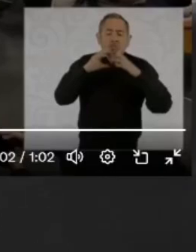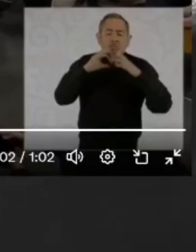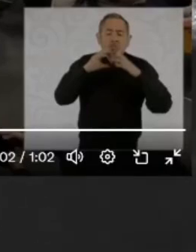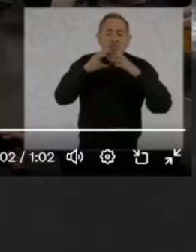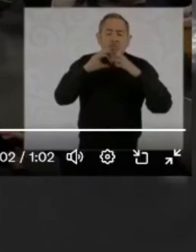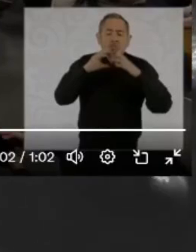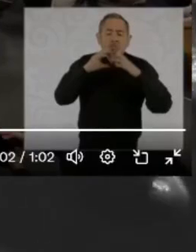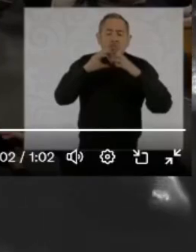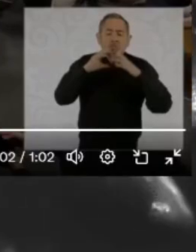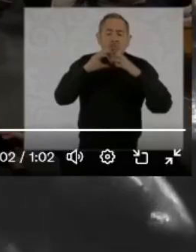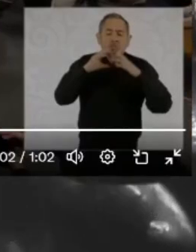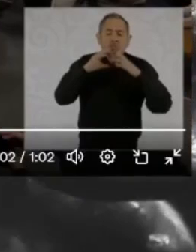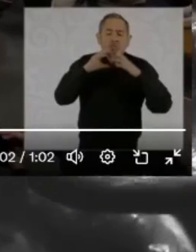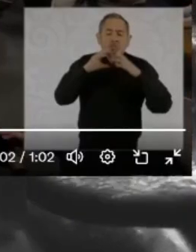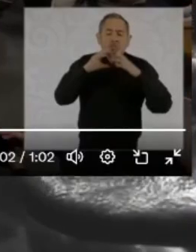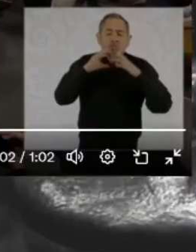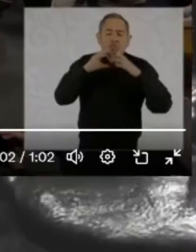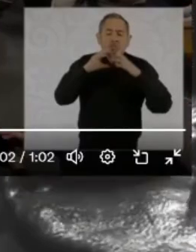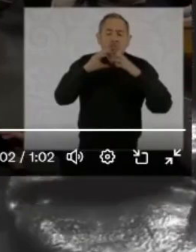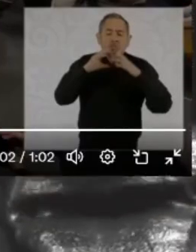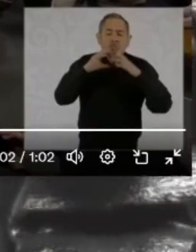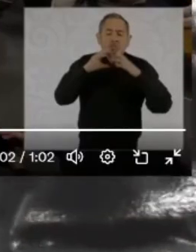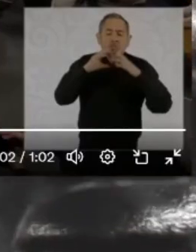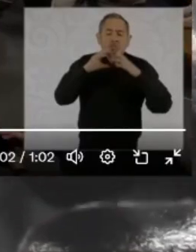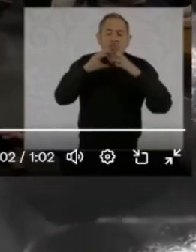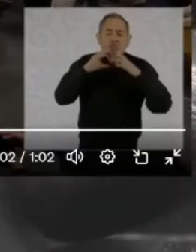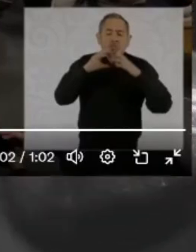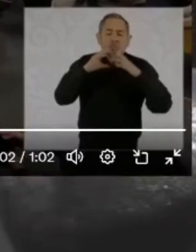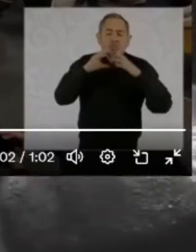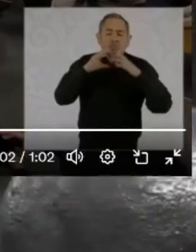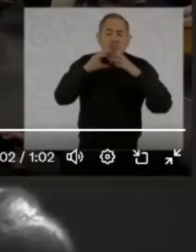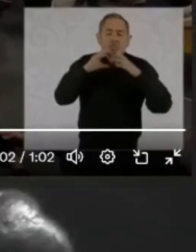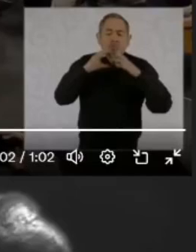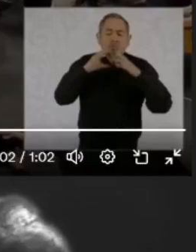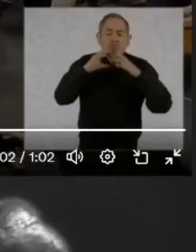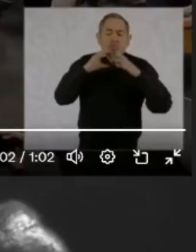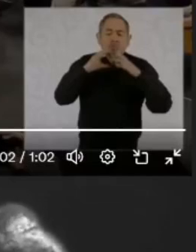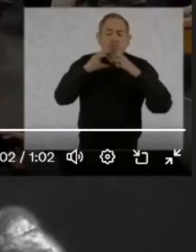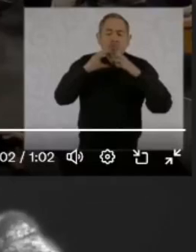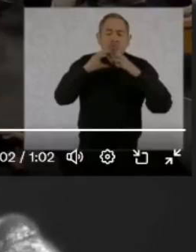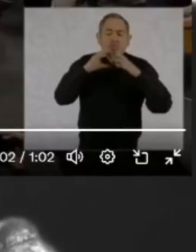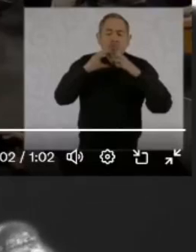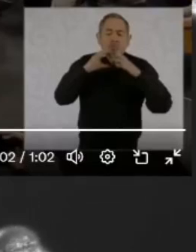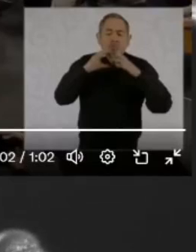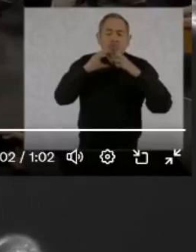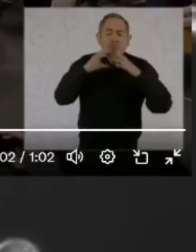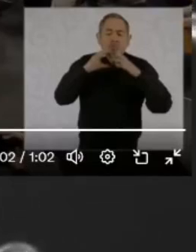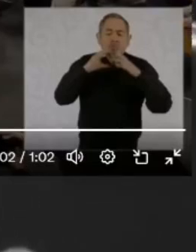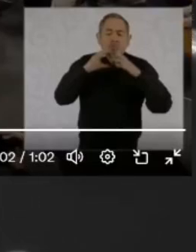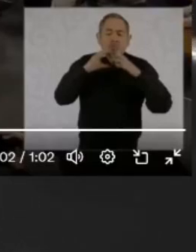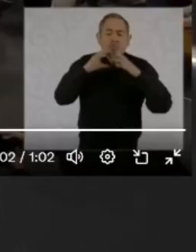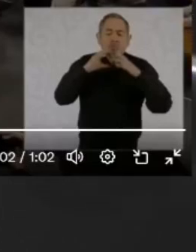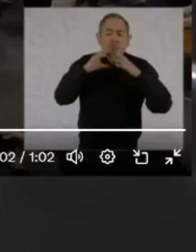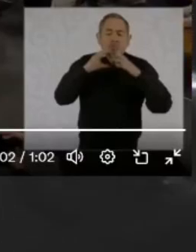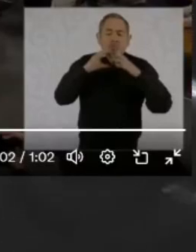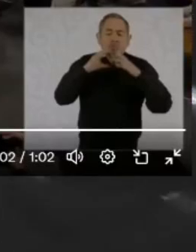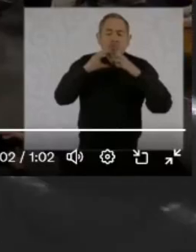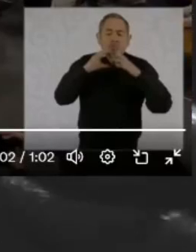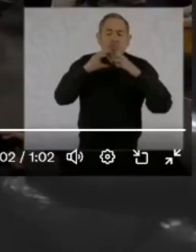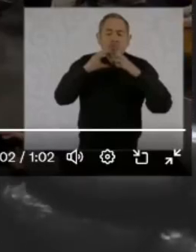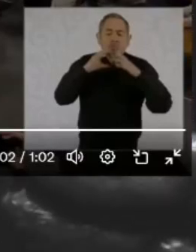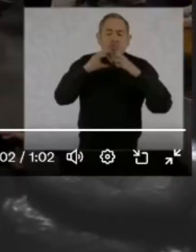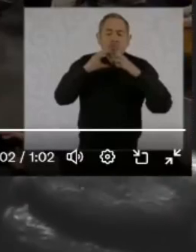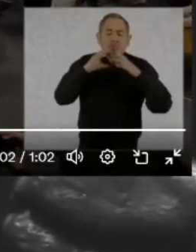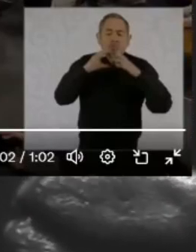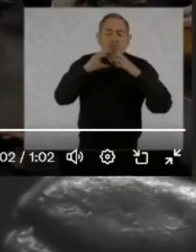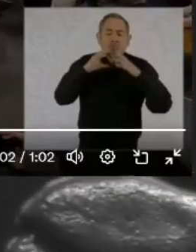Y acabaron acomodándole en la parte de atrás de donde ellos vivían, acabaron acomodando una como mini casita, por decirlo así.